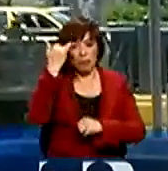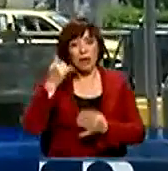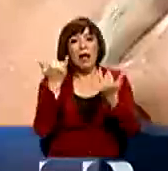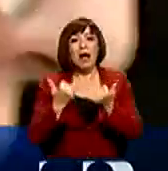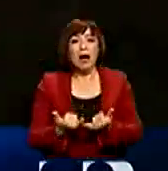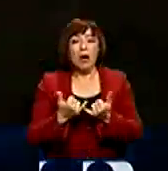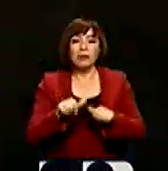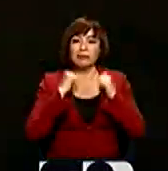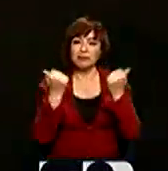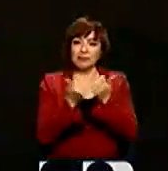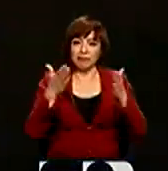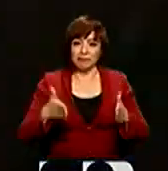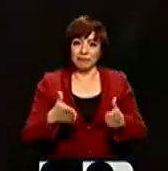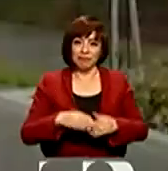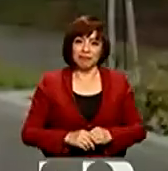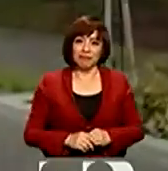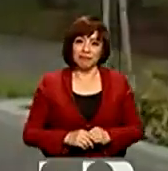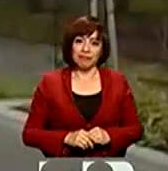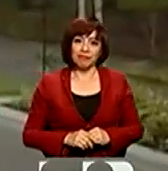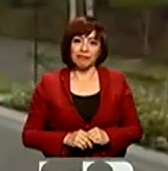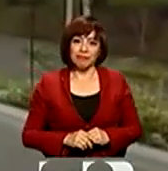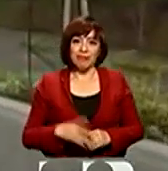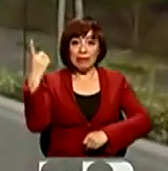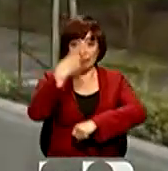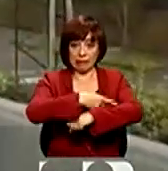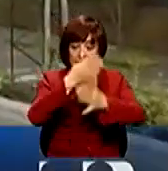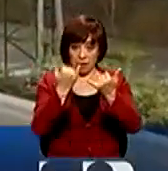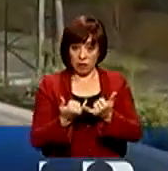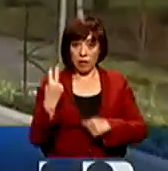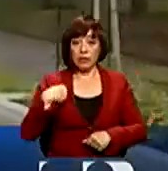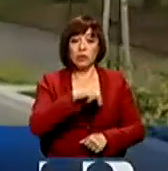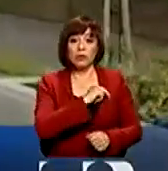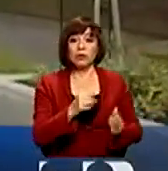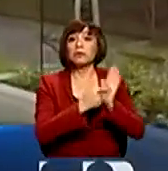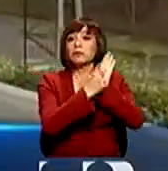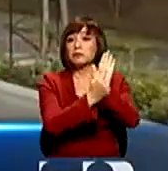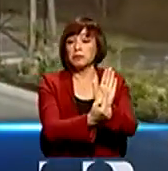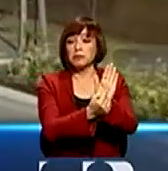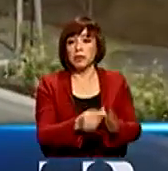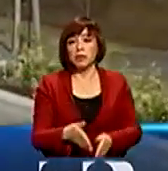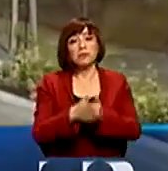de asambleísta. El día de hoy presentamos nosotros